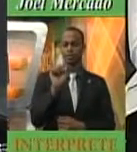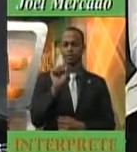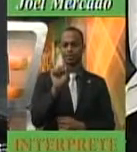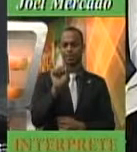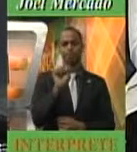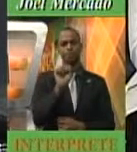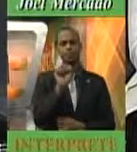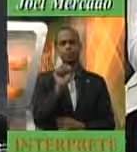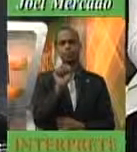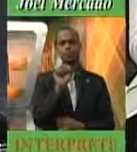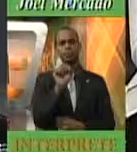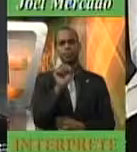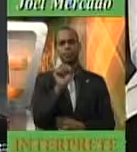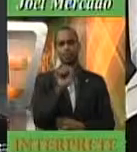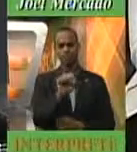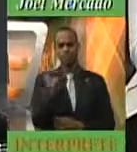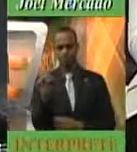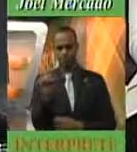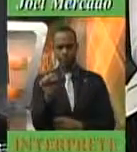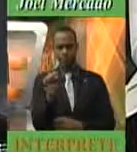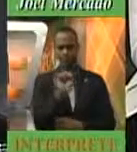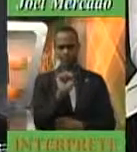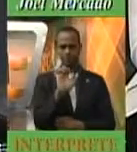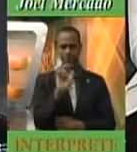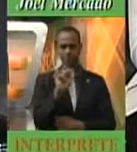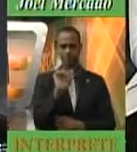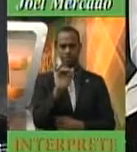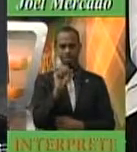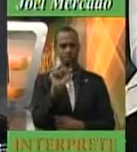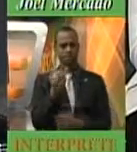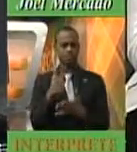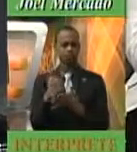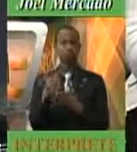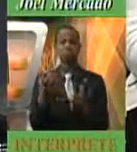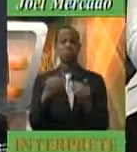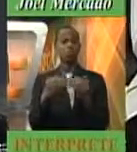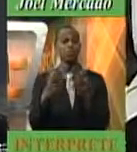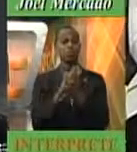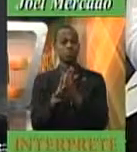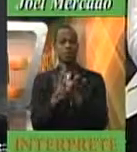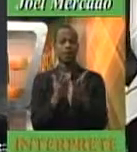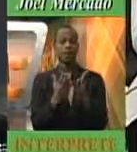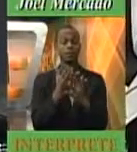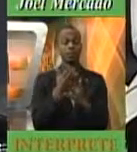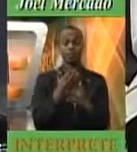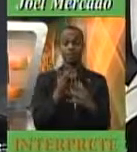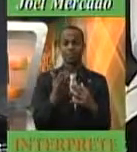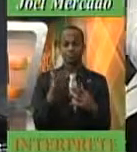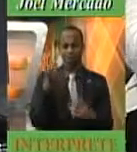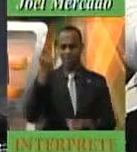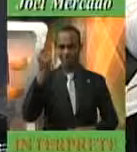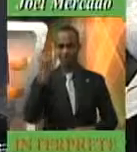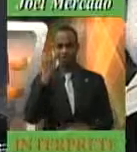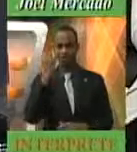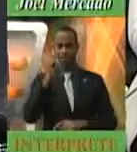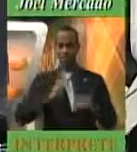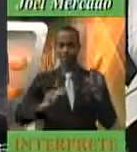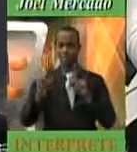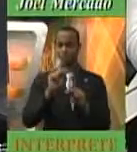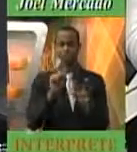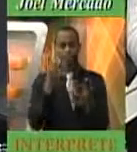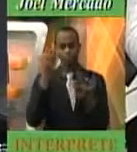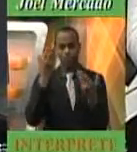acceso a salud a toda la persona. Sabemos que hay cada día más escuela accesible, pero si las personas no conocen sus derechos, si